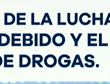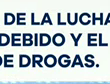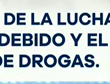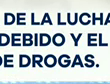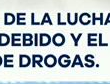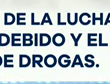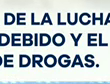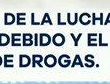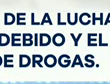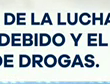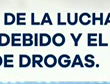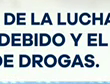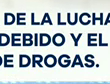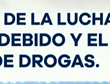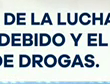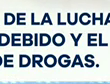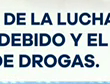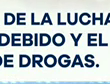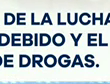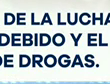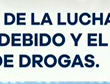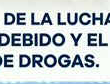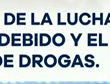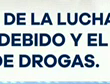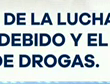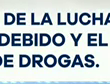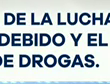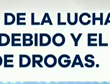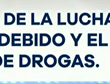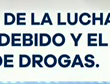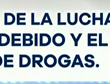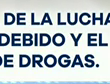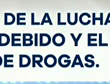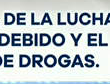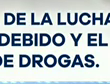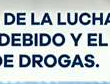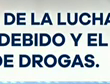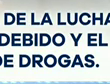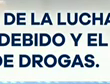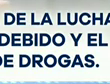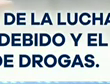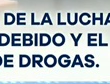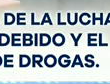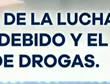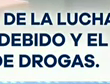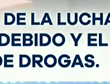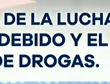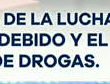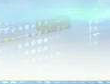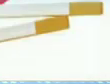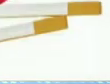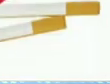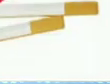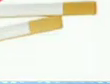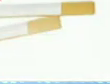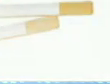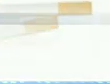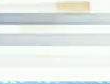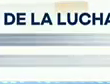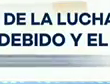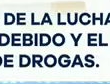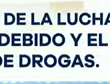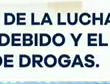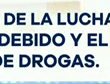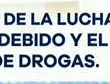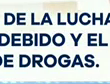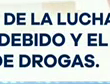fue establecida en 1987 por la Asamblea General de la ONU para dar muestras de su determinación en fortalecer